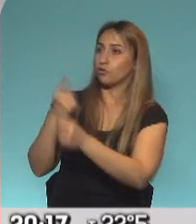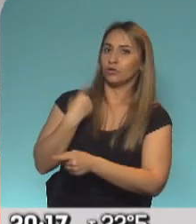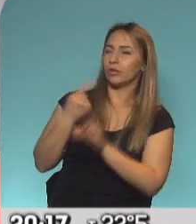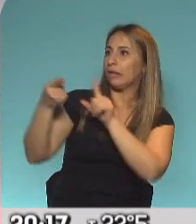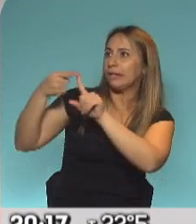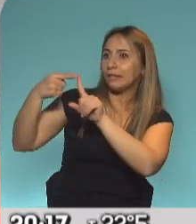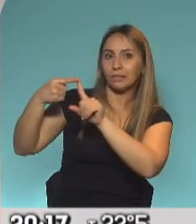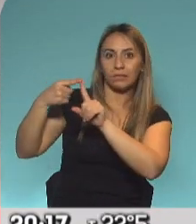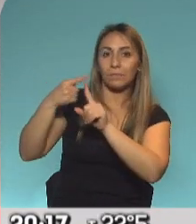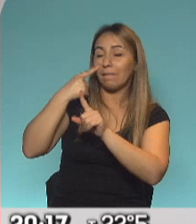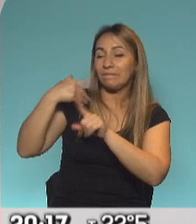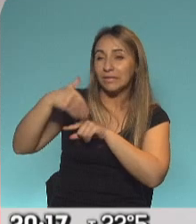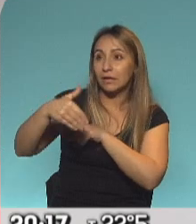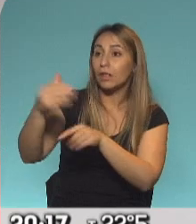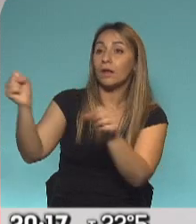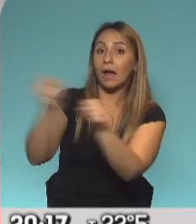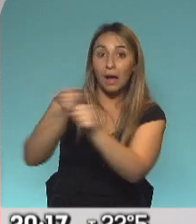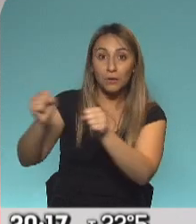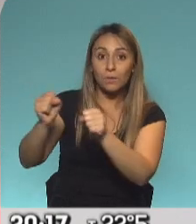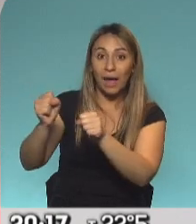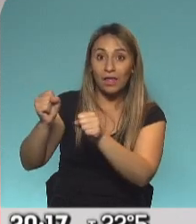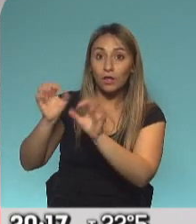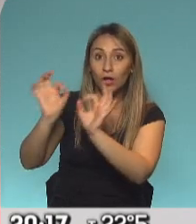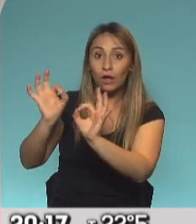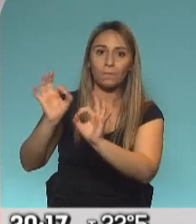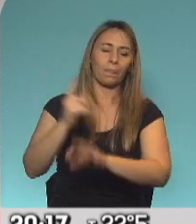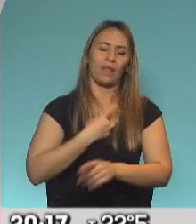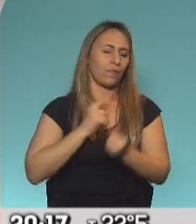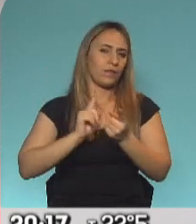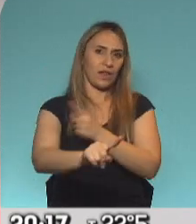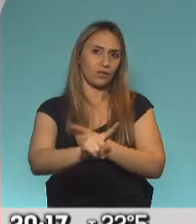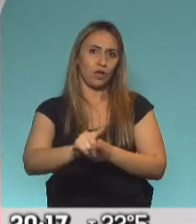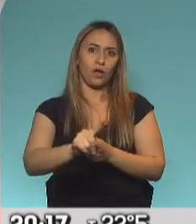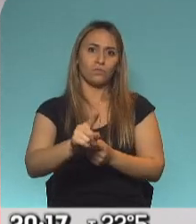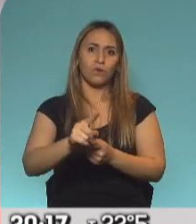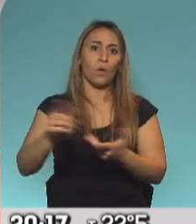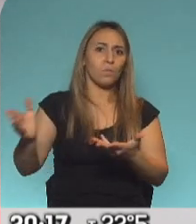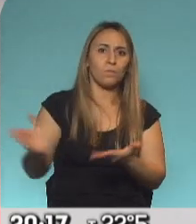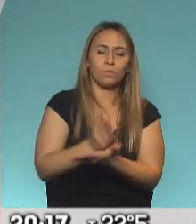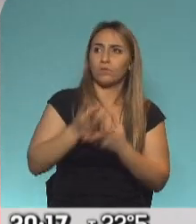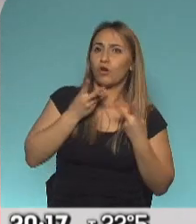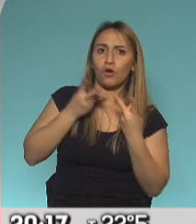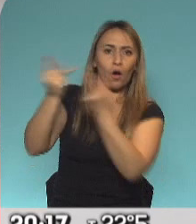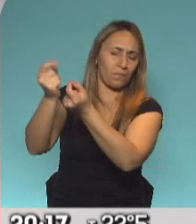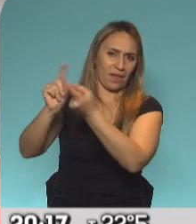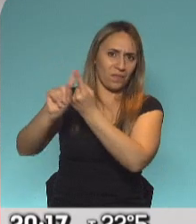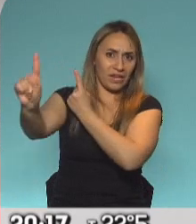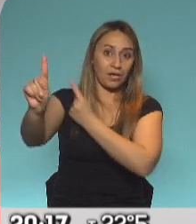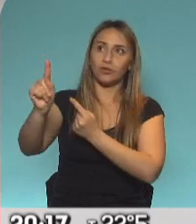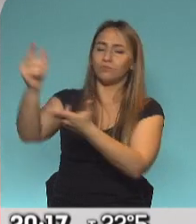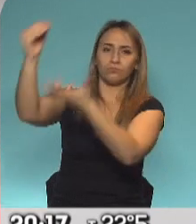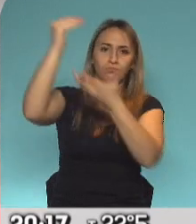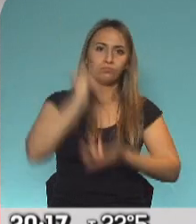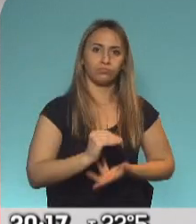las aprobaciones necesarias. En cuanto eso ocurra, nosotros vamos a disparar rápidamente los procesos de compra para que los argentinos y